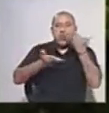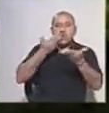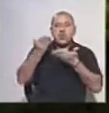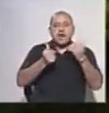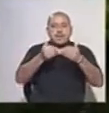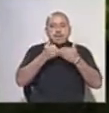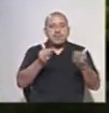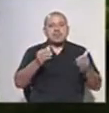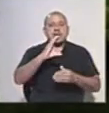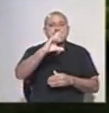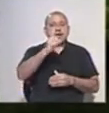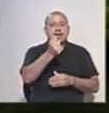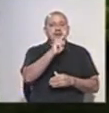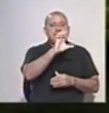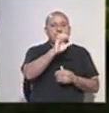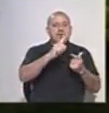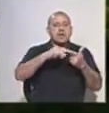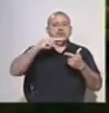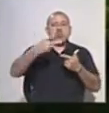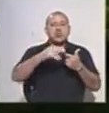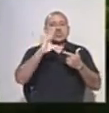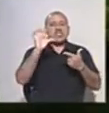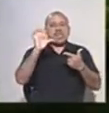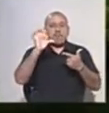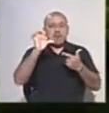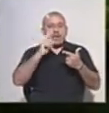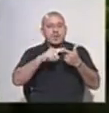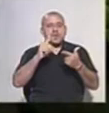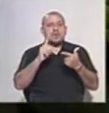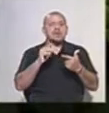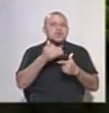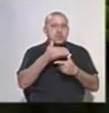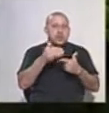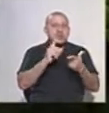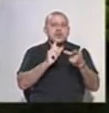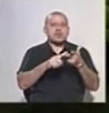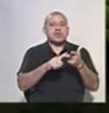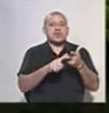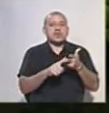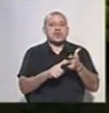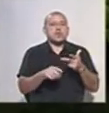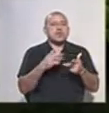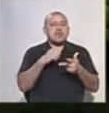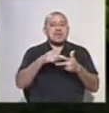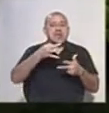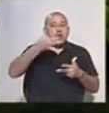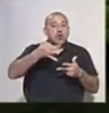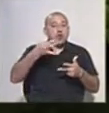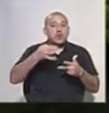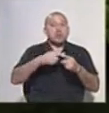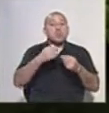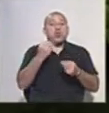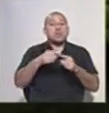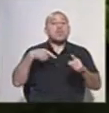Clave, después vienen los Saltimbanquis en el entorno de las 10 de la noche, van a estar empezando a actuar, capaz que unos minutitos antes, y van a hacer actuación completa porque mañana les toca